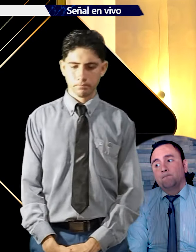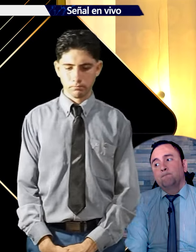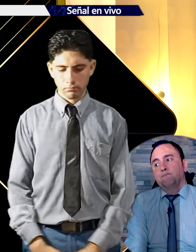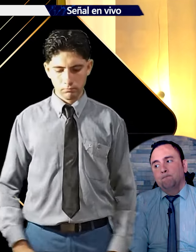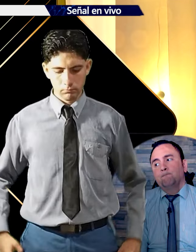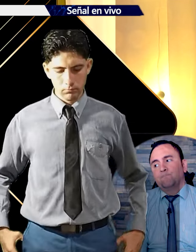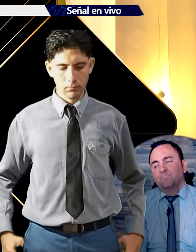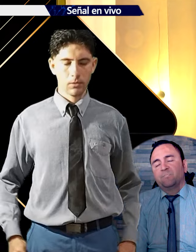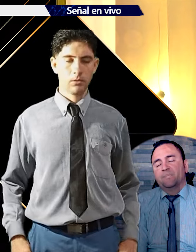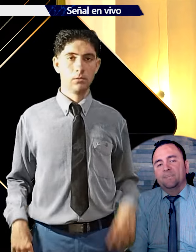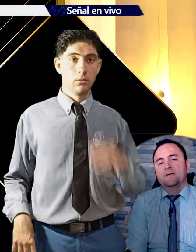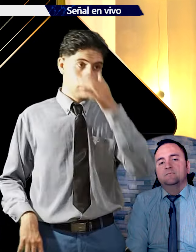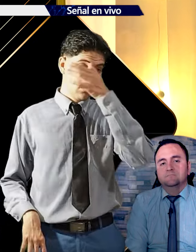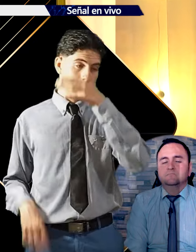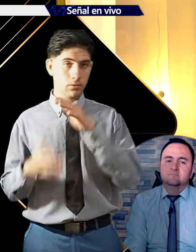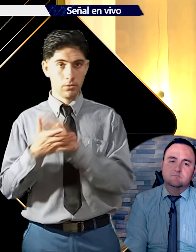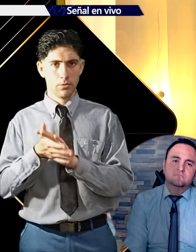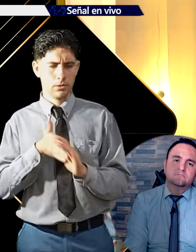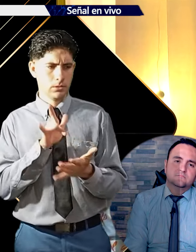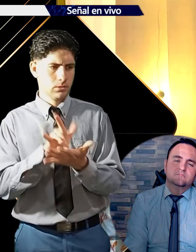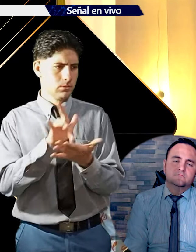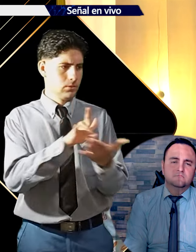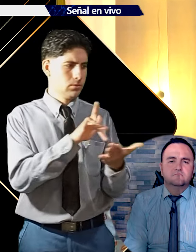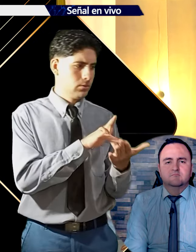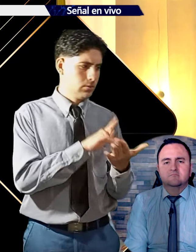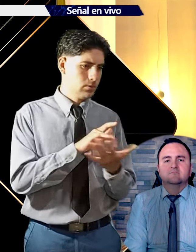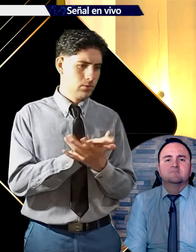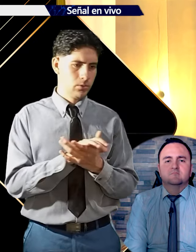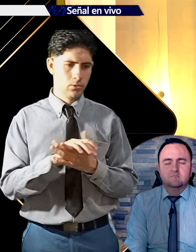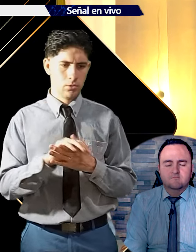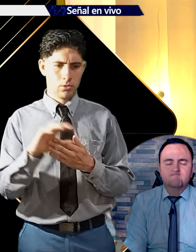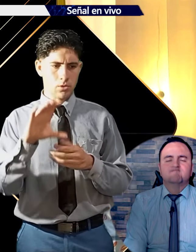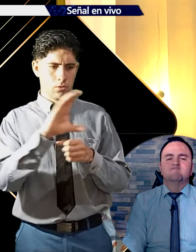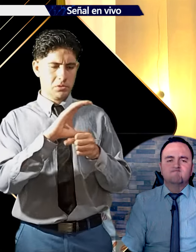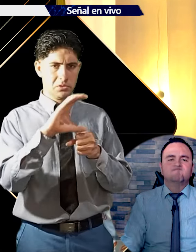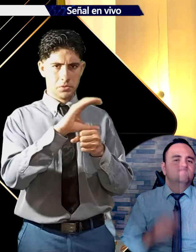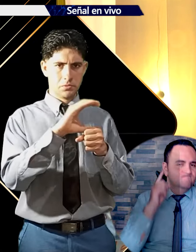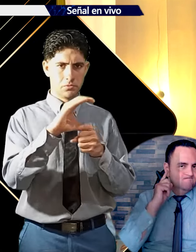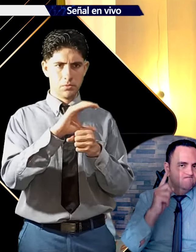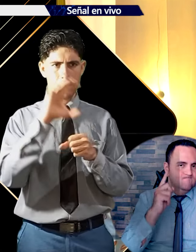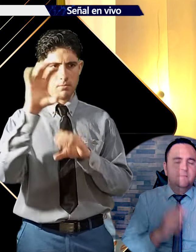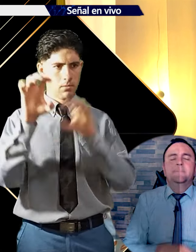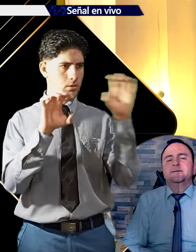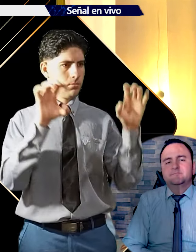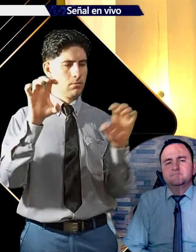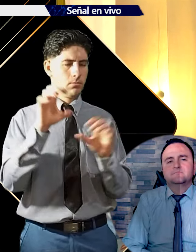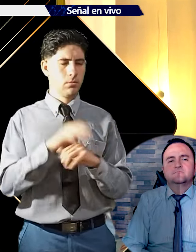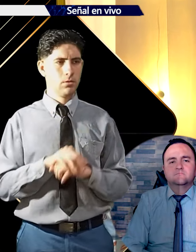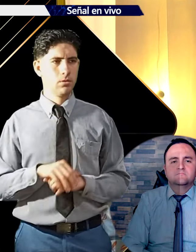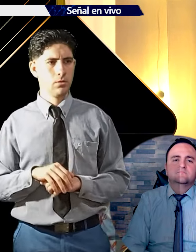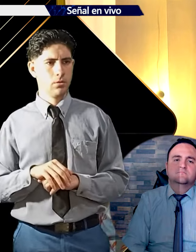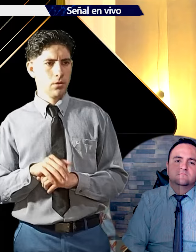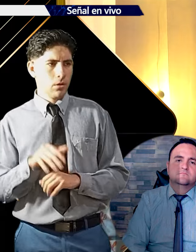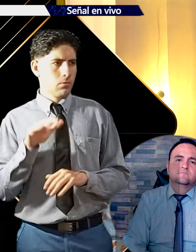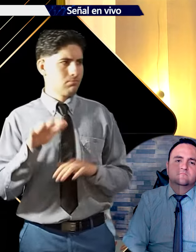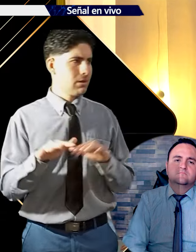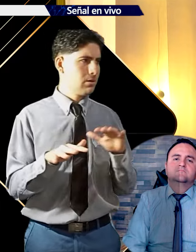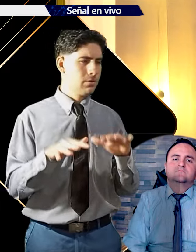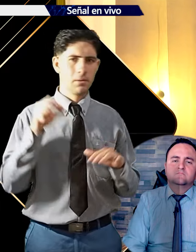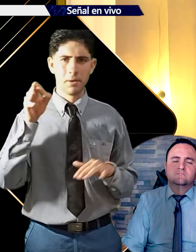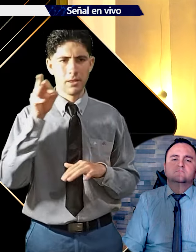Yo, hermanos, créame, lo que por donde Dios me permite ir, pueblo, ciudad, país, continente, lo que sea, donde Dios me permite